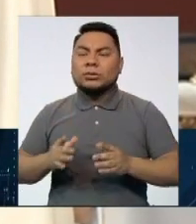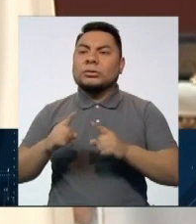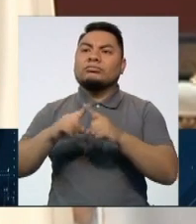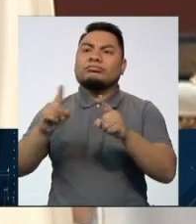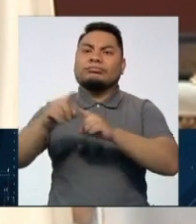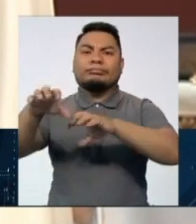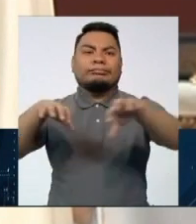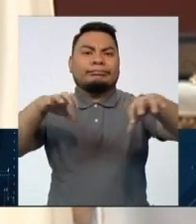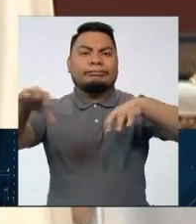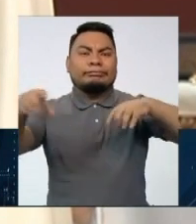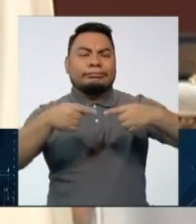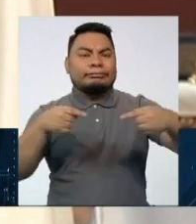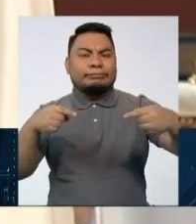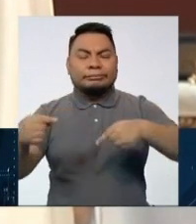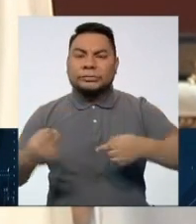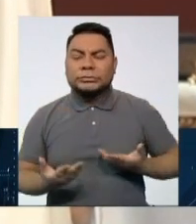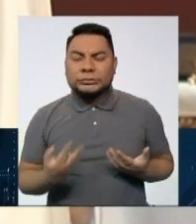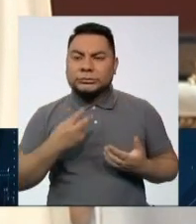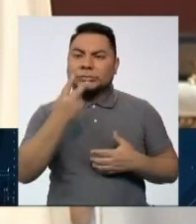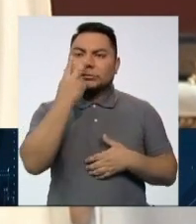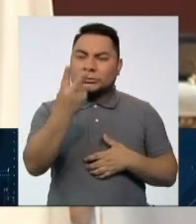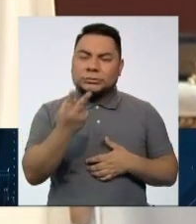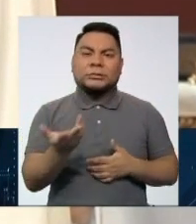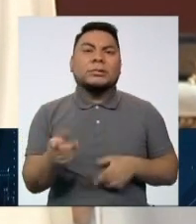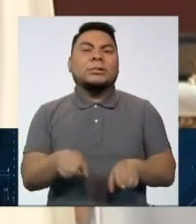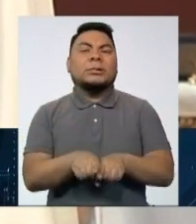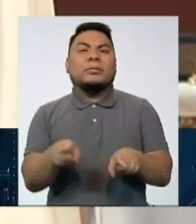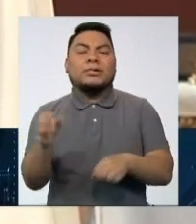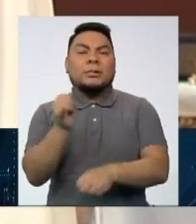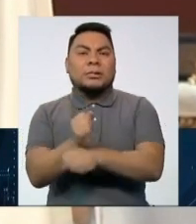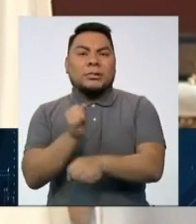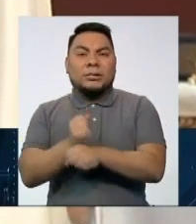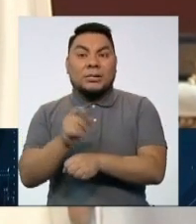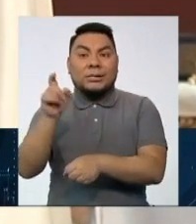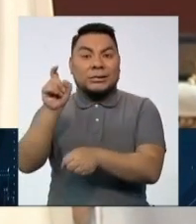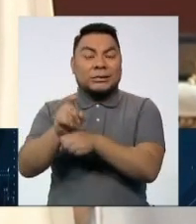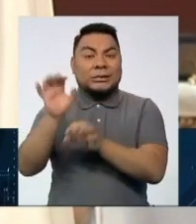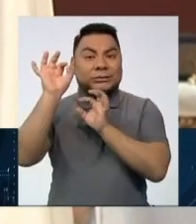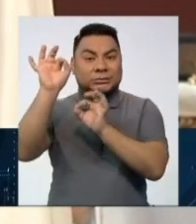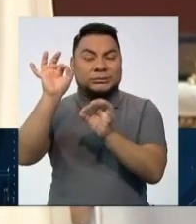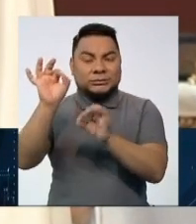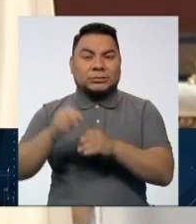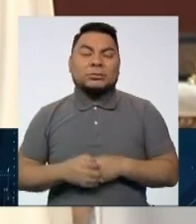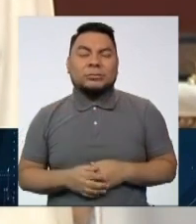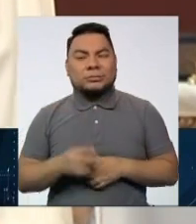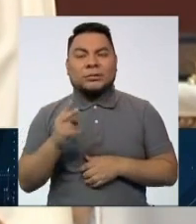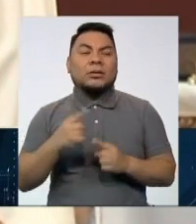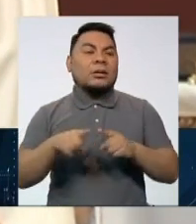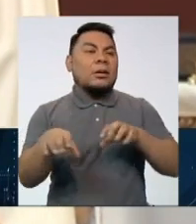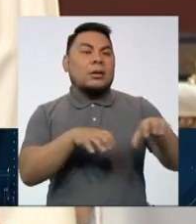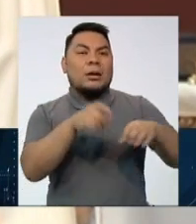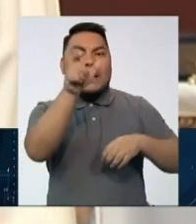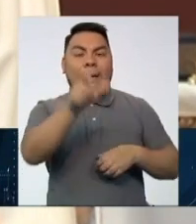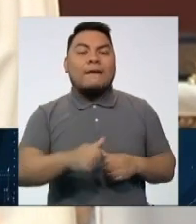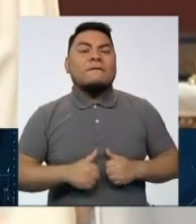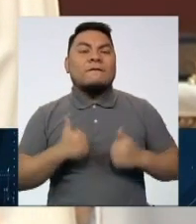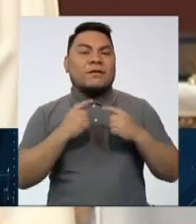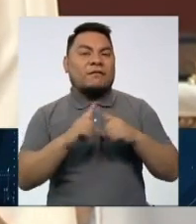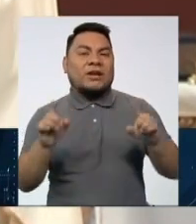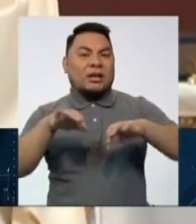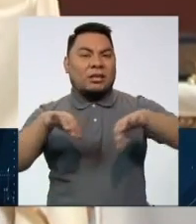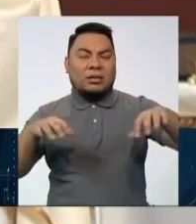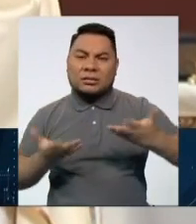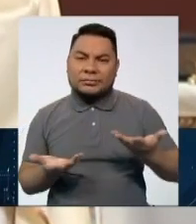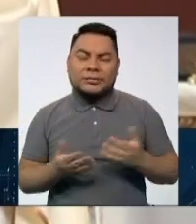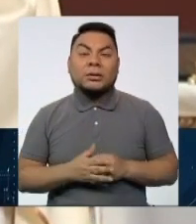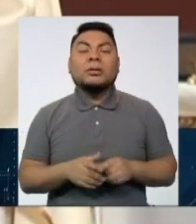la brecha que se observa entre lo que la Iglesia enseña y lo que la gente vive.